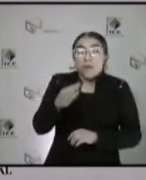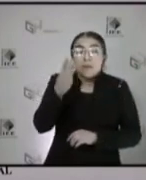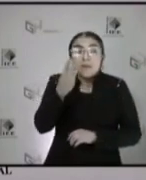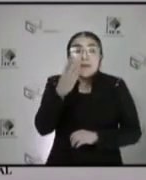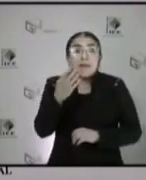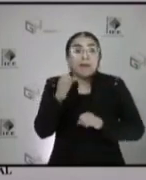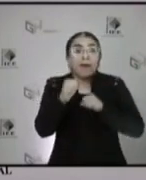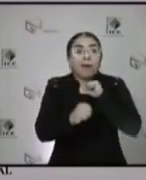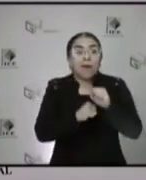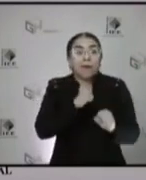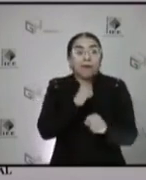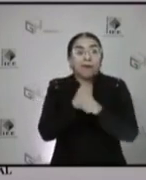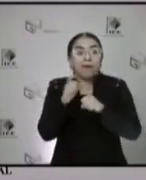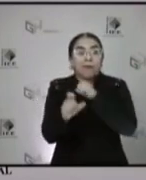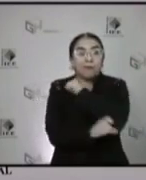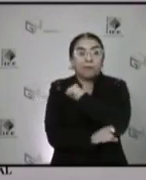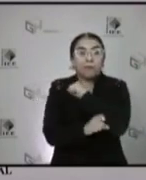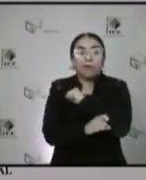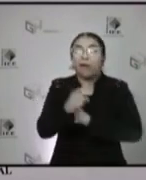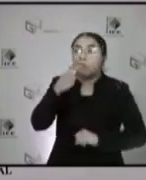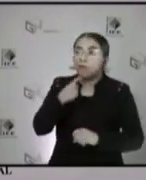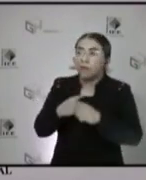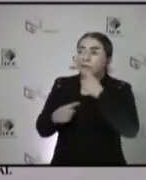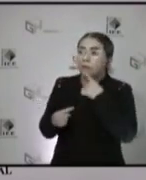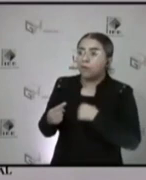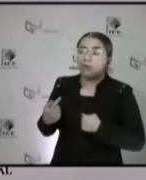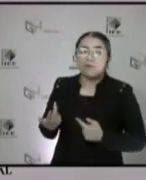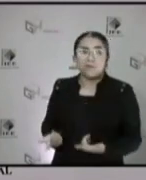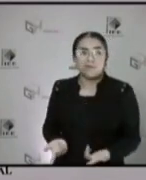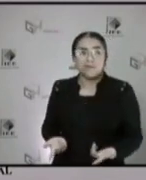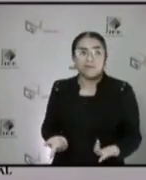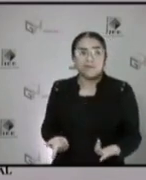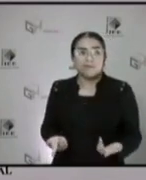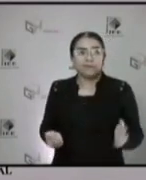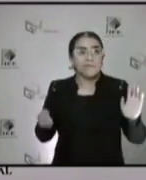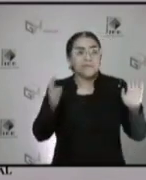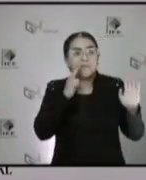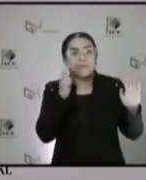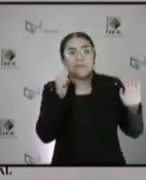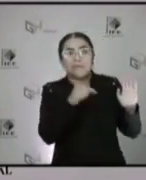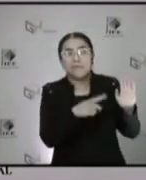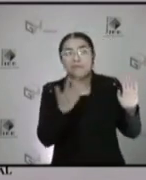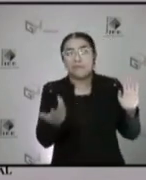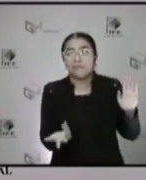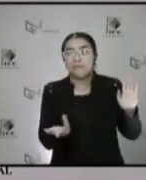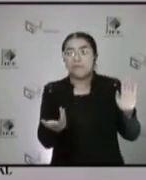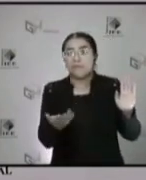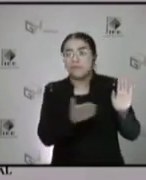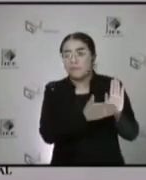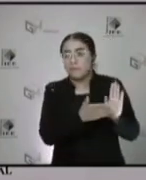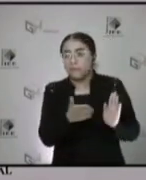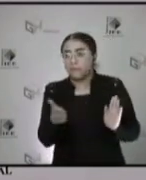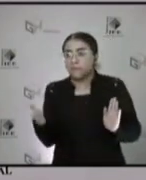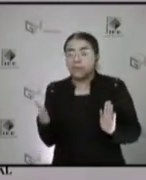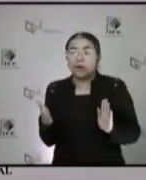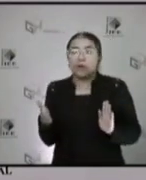es obsoleto, ellos mismos nos lo dicen, y esto se refleja en la cantidad inmensa de